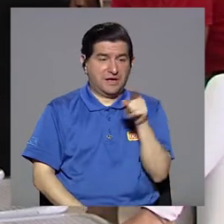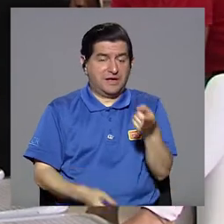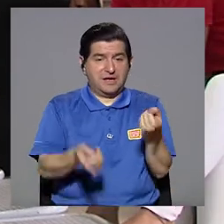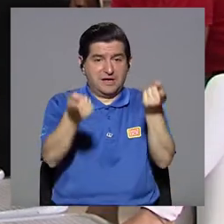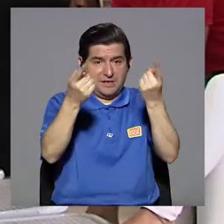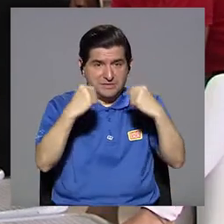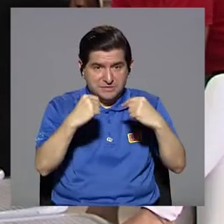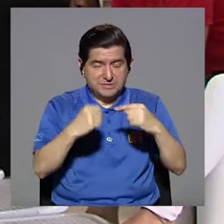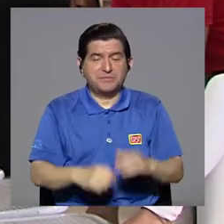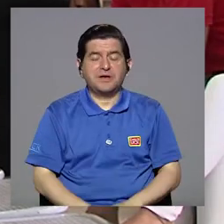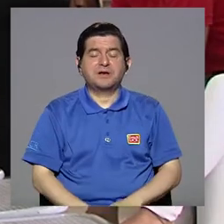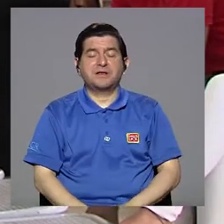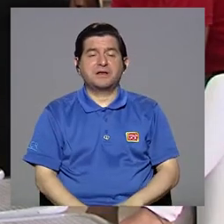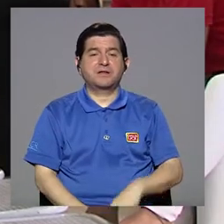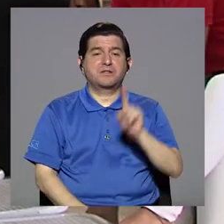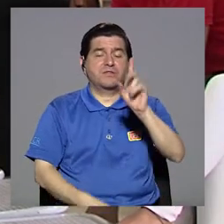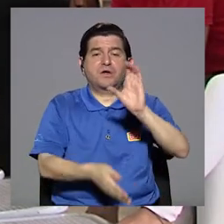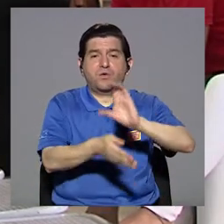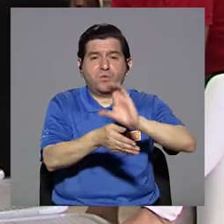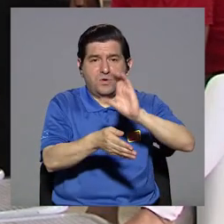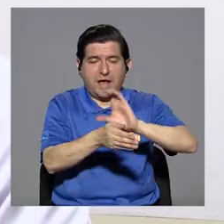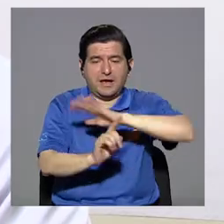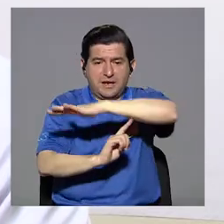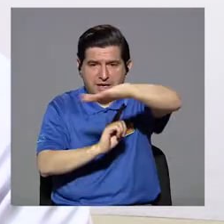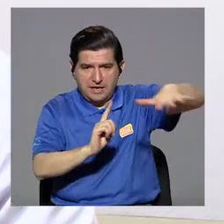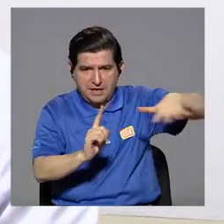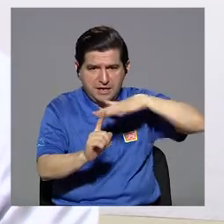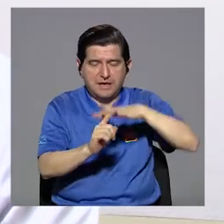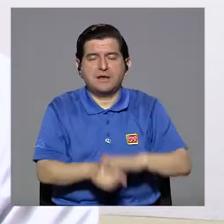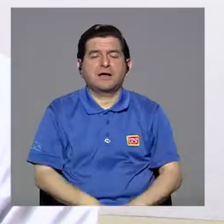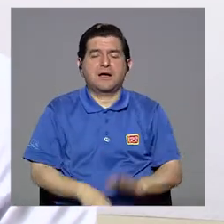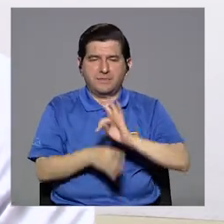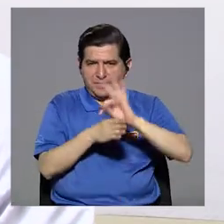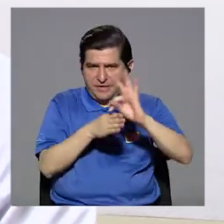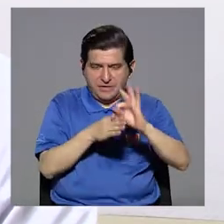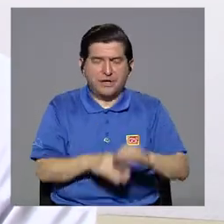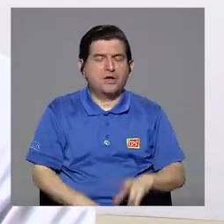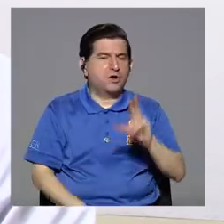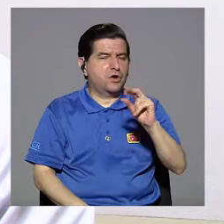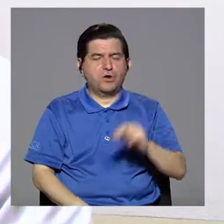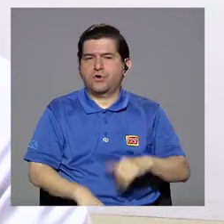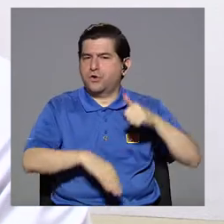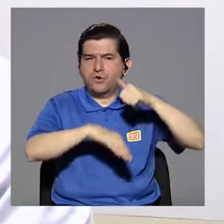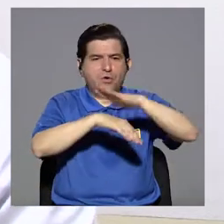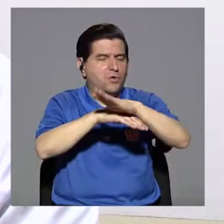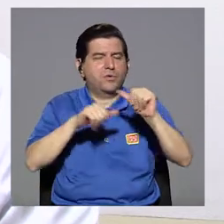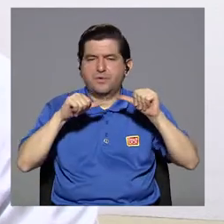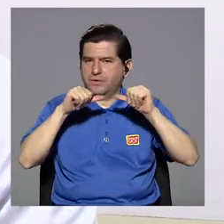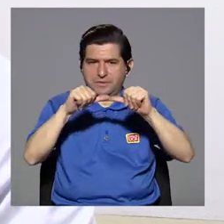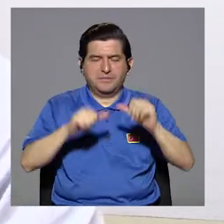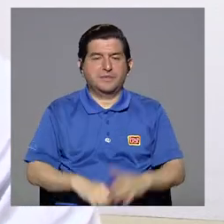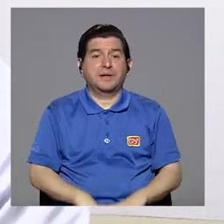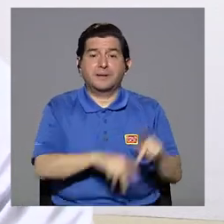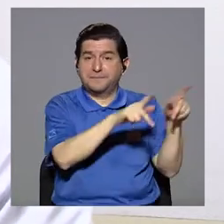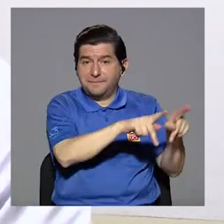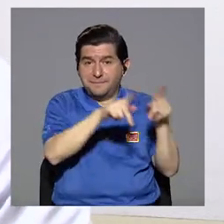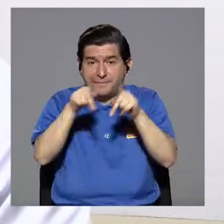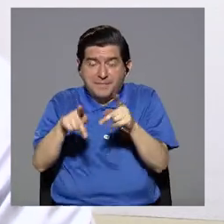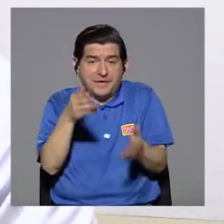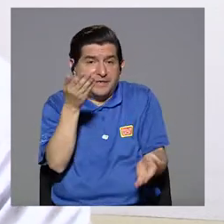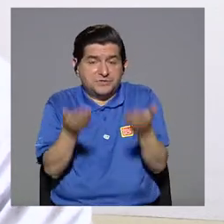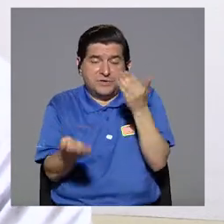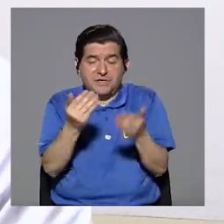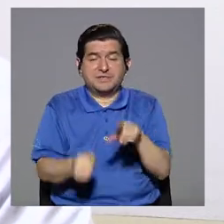en tratamiento de una clínica periférica entonces ellos no lo envían para darle continuidad e incluso son pacientes